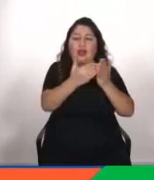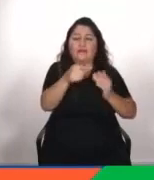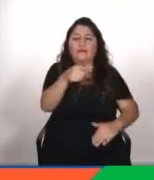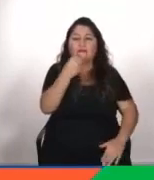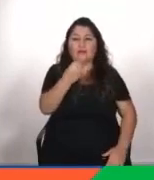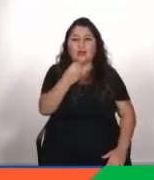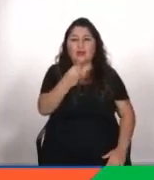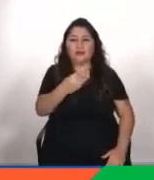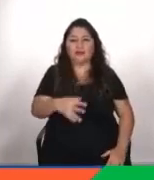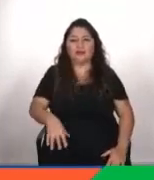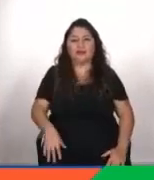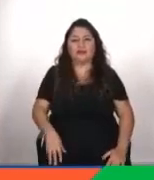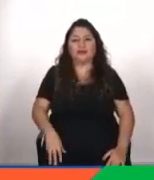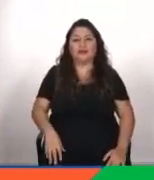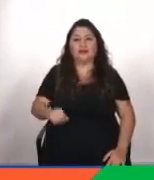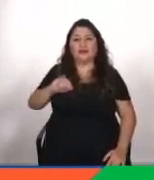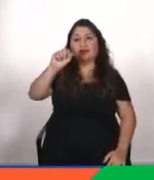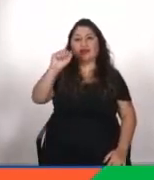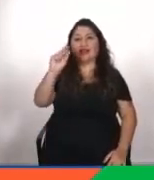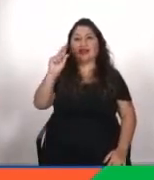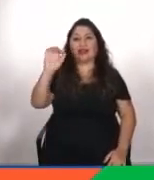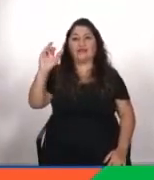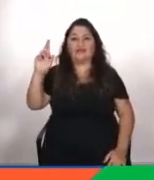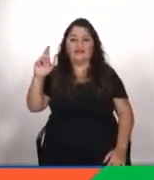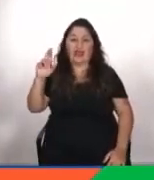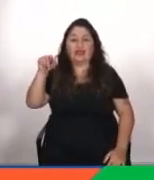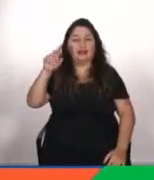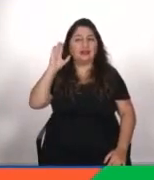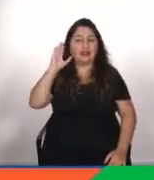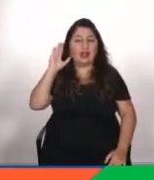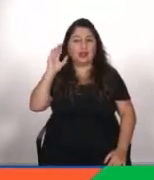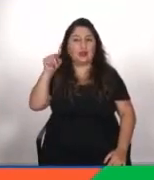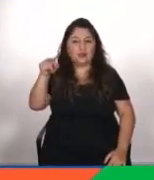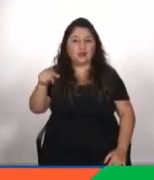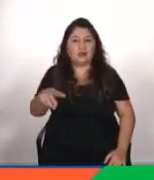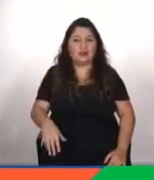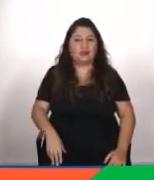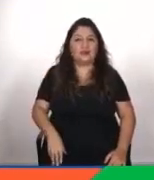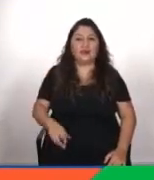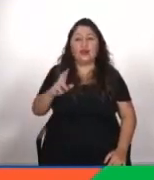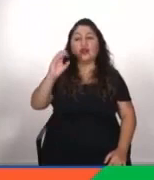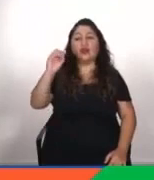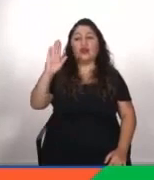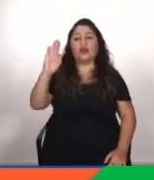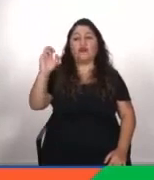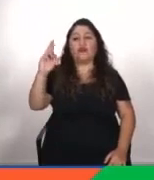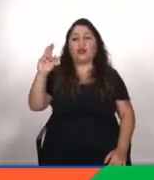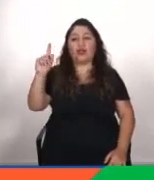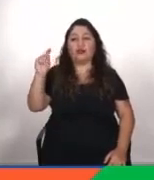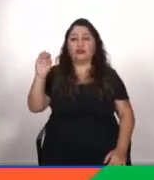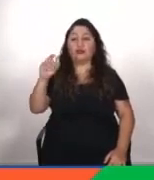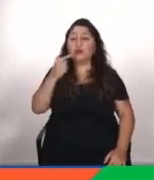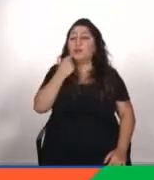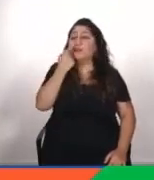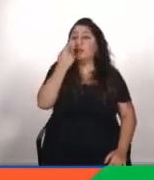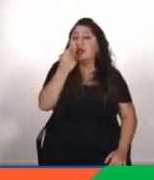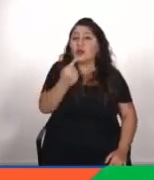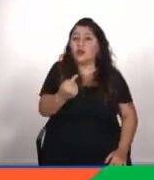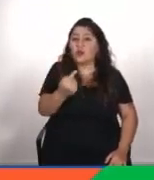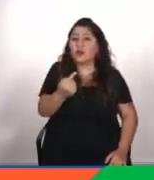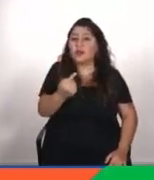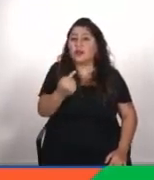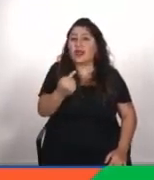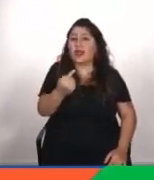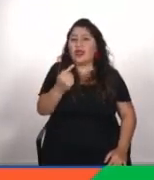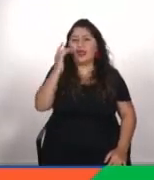De hecho, Javier está en estos momentos escuchando. También Roberto Espinosa nos pregunta, de encontrar vida inteligente no humana, ¿serían